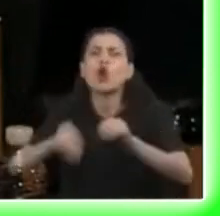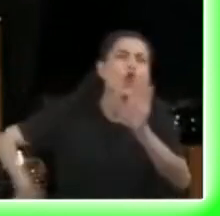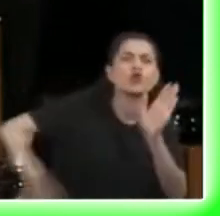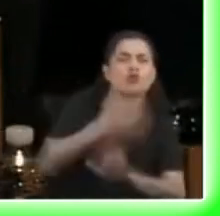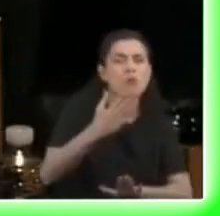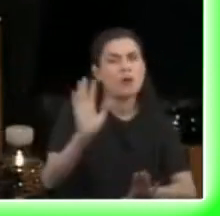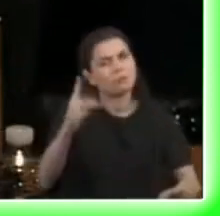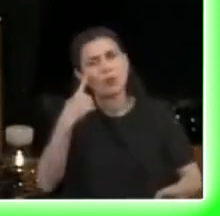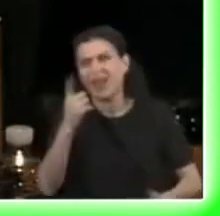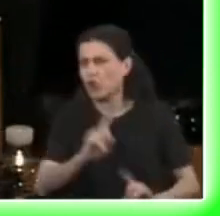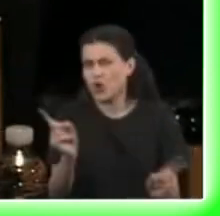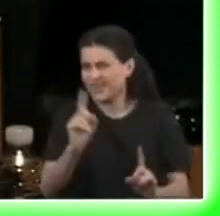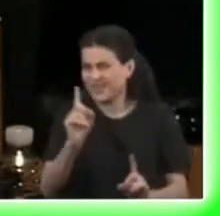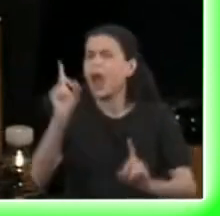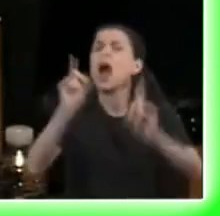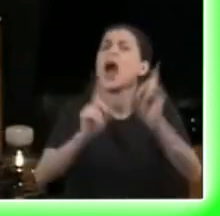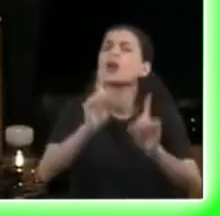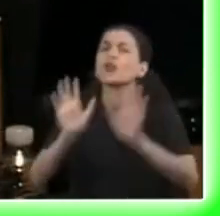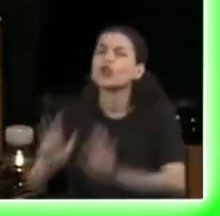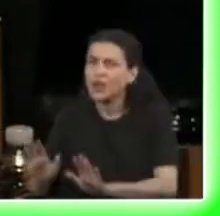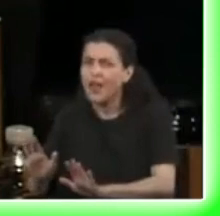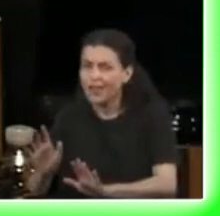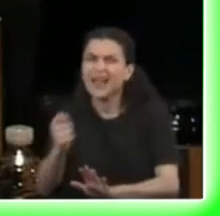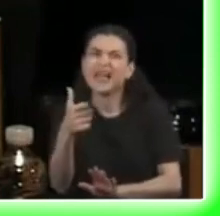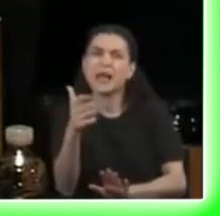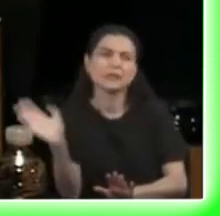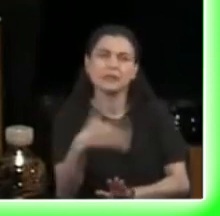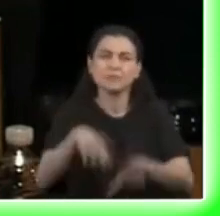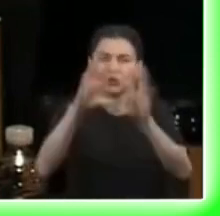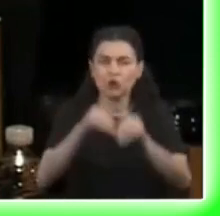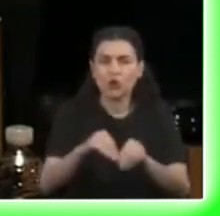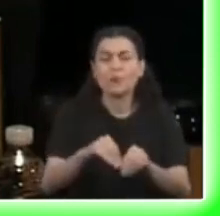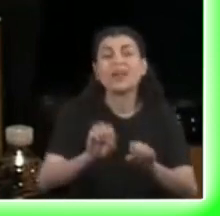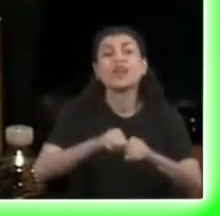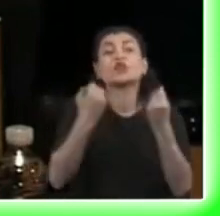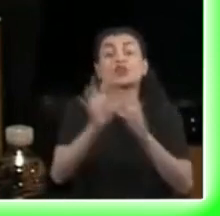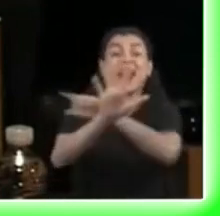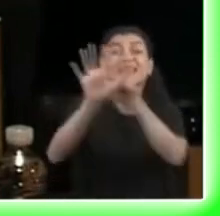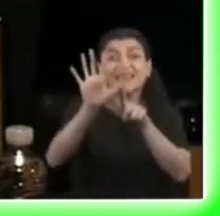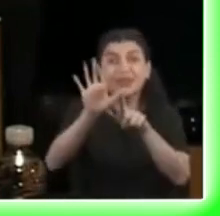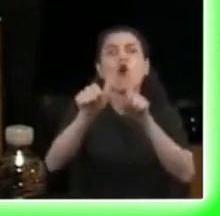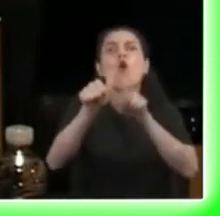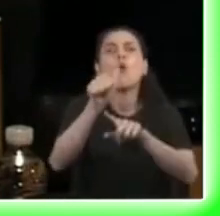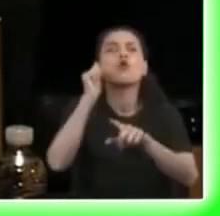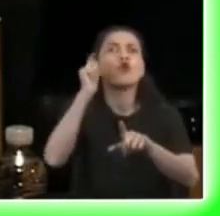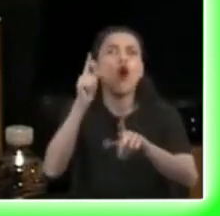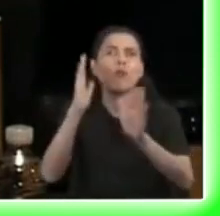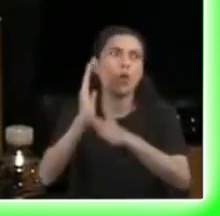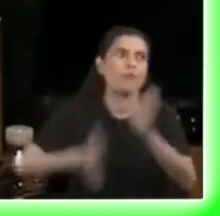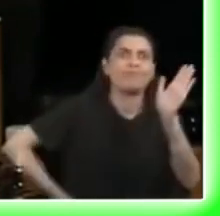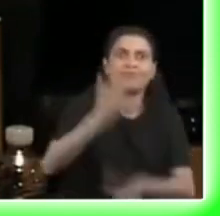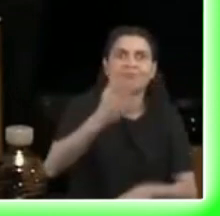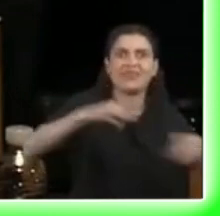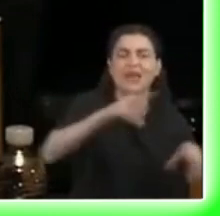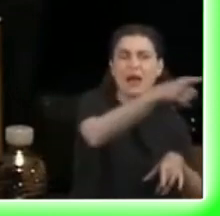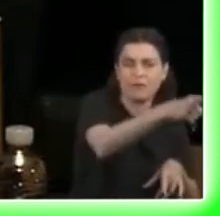Lamentablemente no fue así. Como dice la Torá, uno de cada cinco. Por lo tanto, quiero